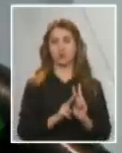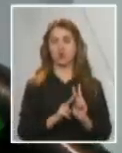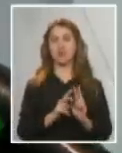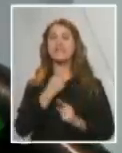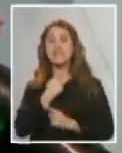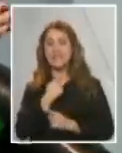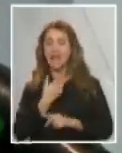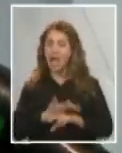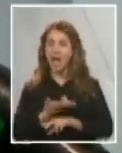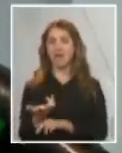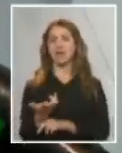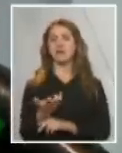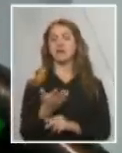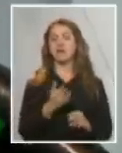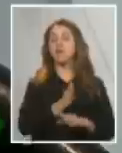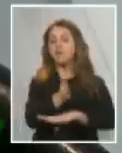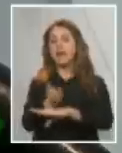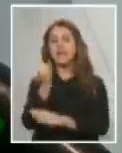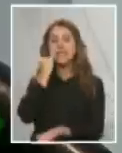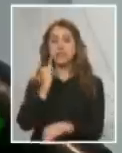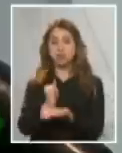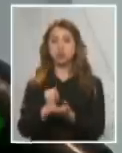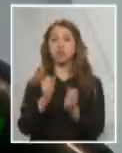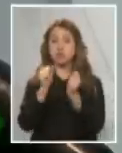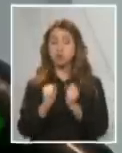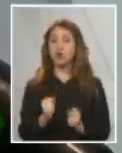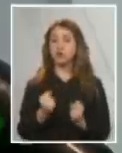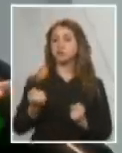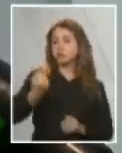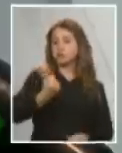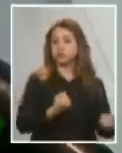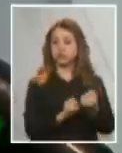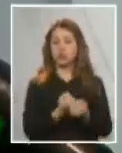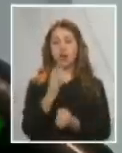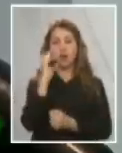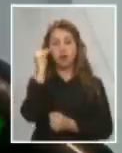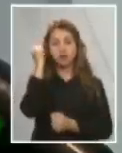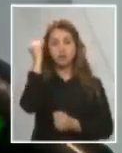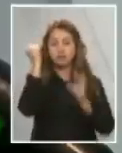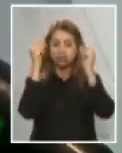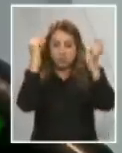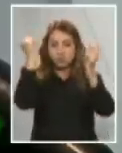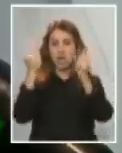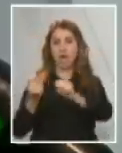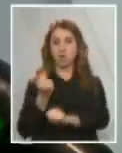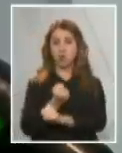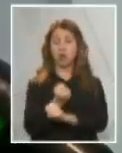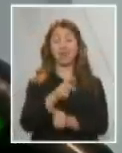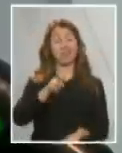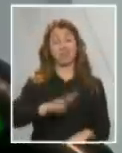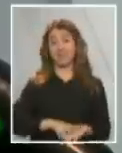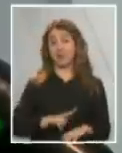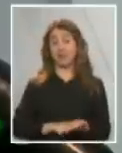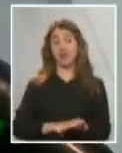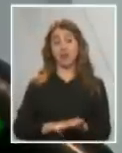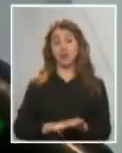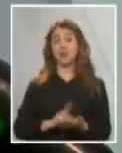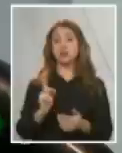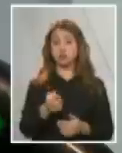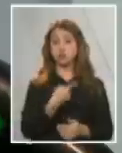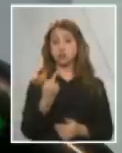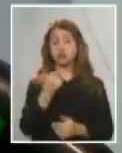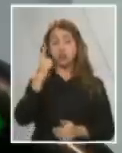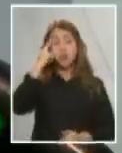se interesan, que cuando van al instituto pueden co-crear, o sea, ¿qué te puedo decir? La verdad es que cuando nosotros